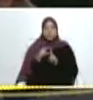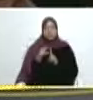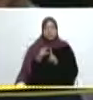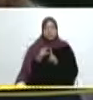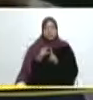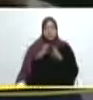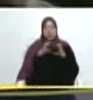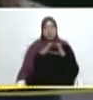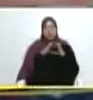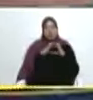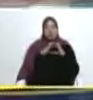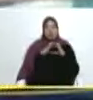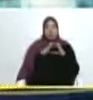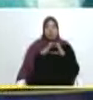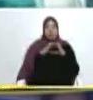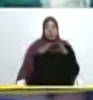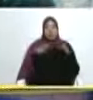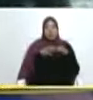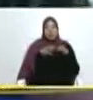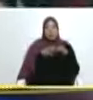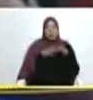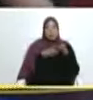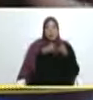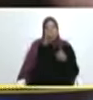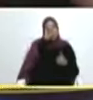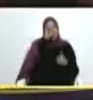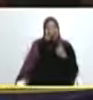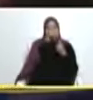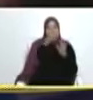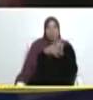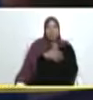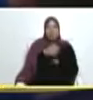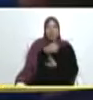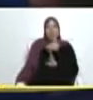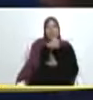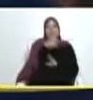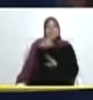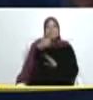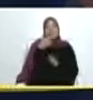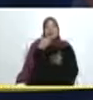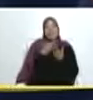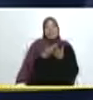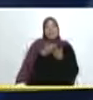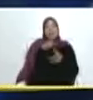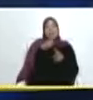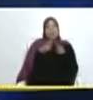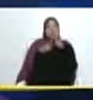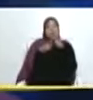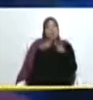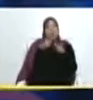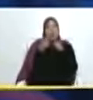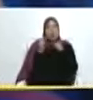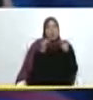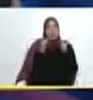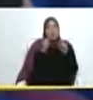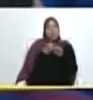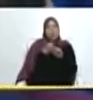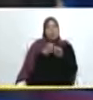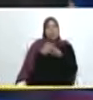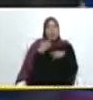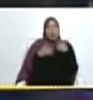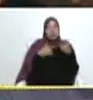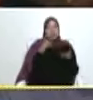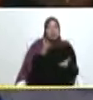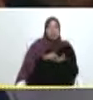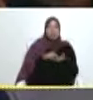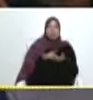verde a hombres y mujeres que apostaron a cada una de estas consultas y que debatieron cuáles son las acciones